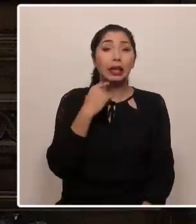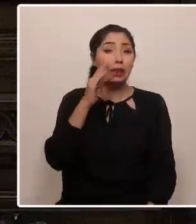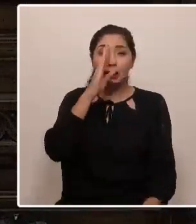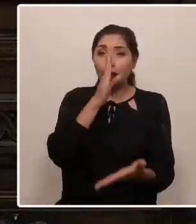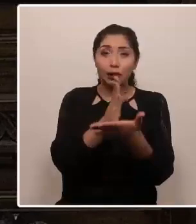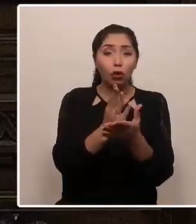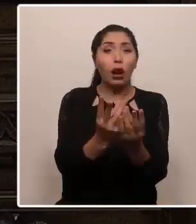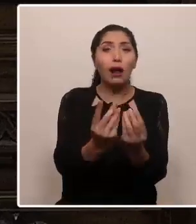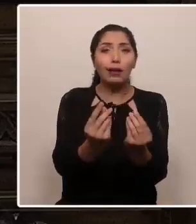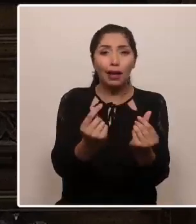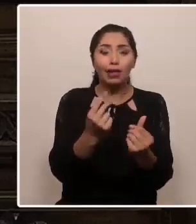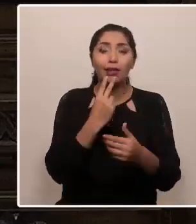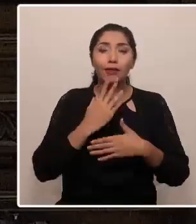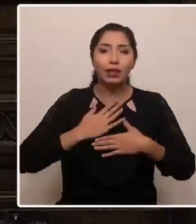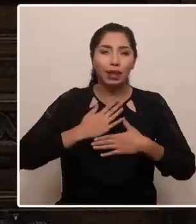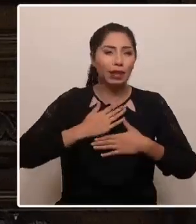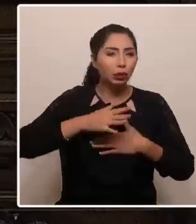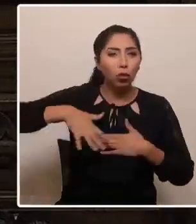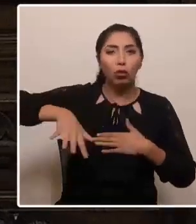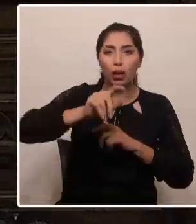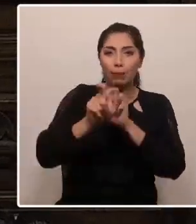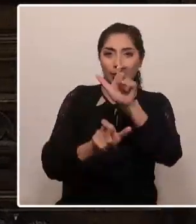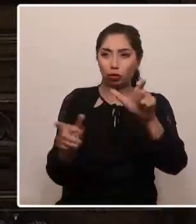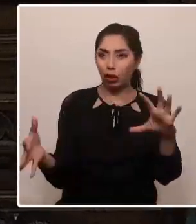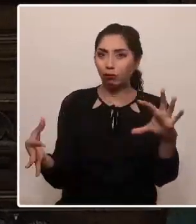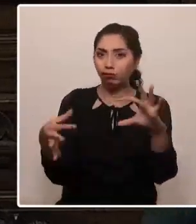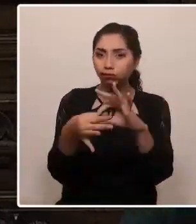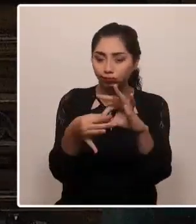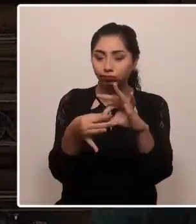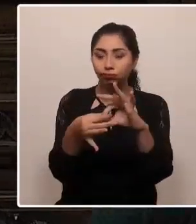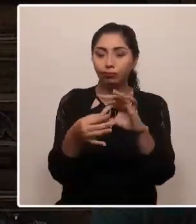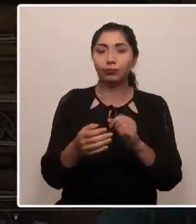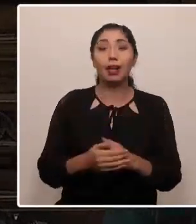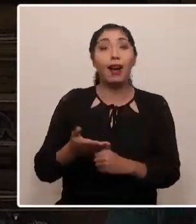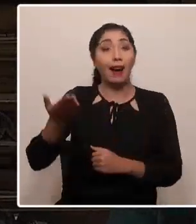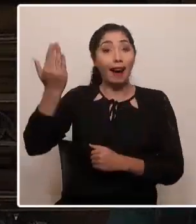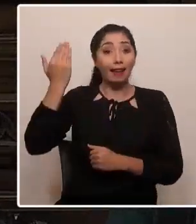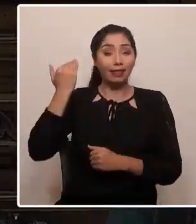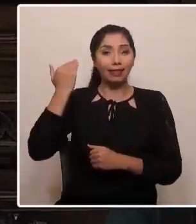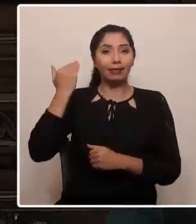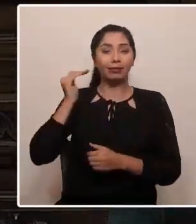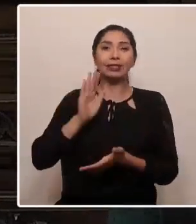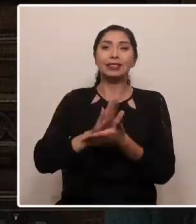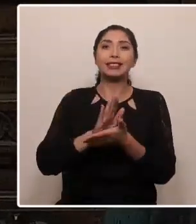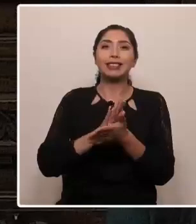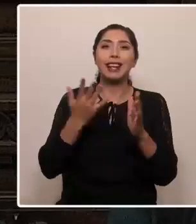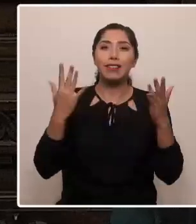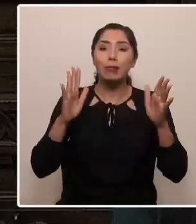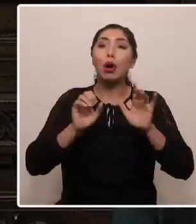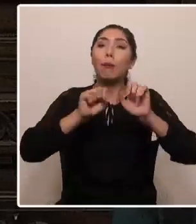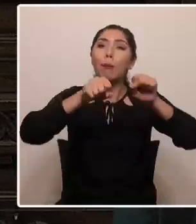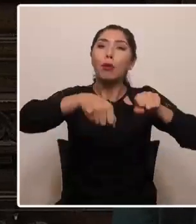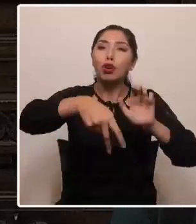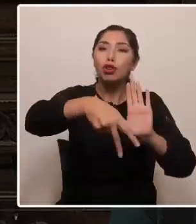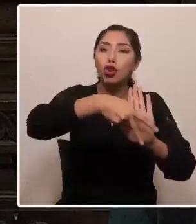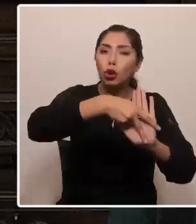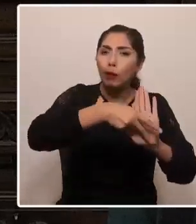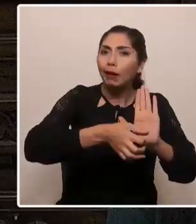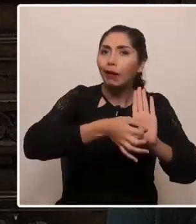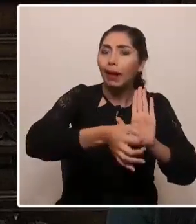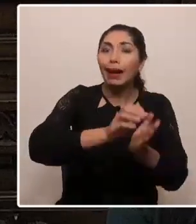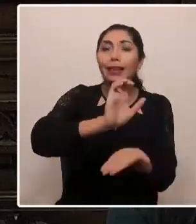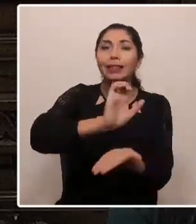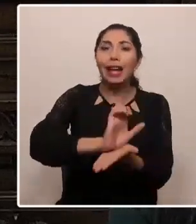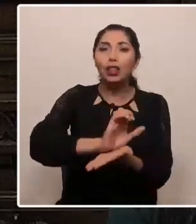de todas las personas. Hace unos días celebrábamos la aprobación de la norma que definía a Chile como un Estado social